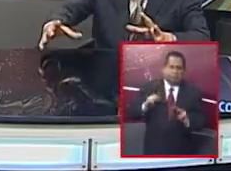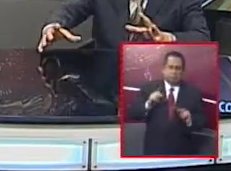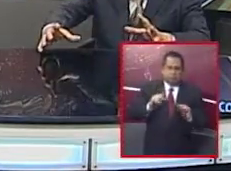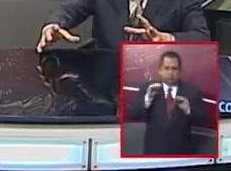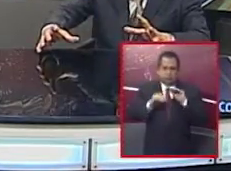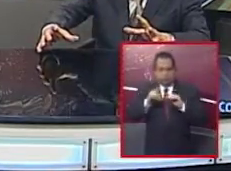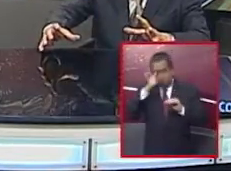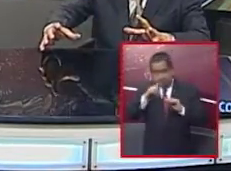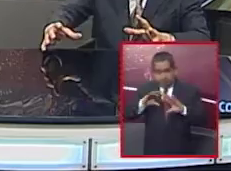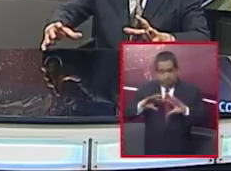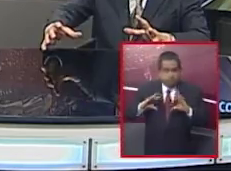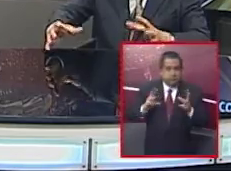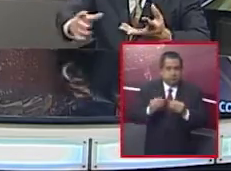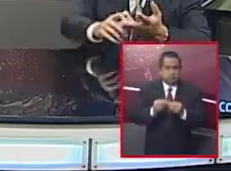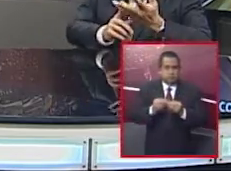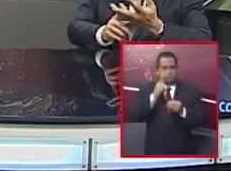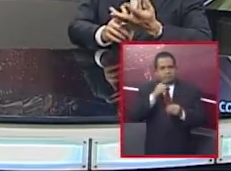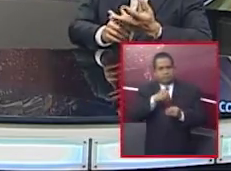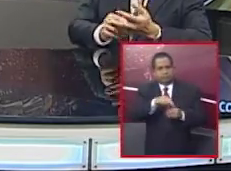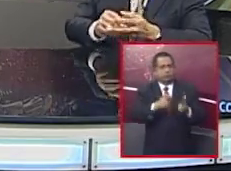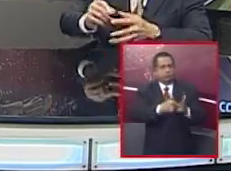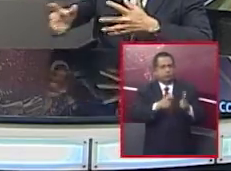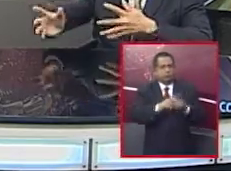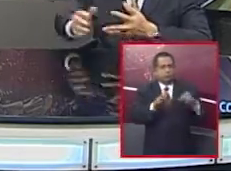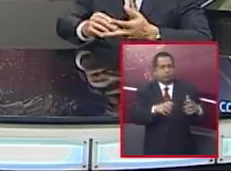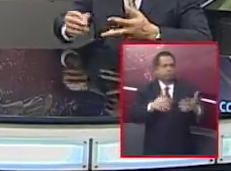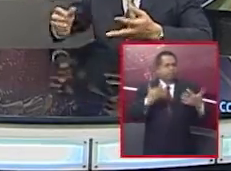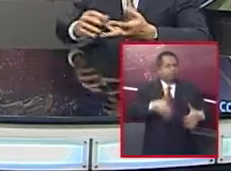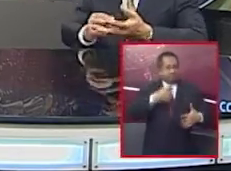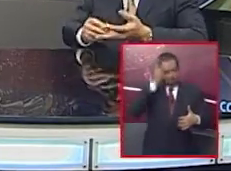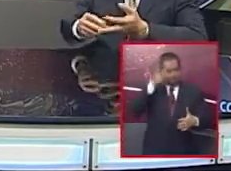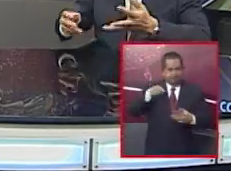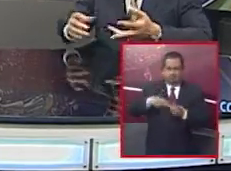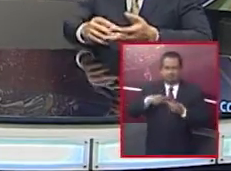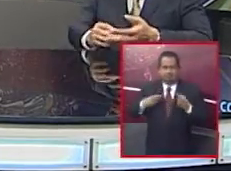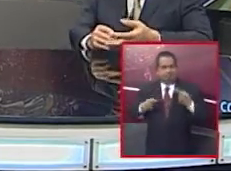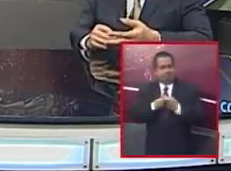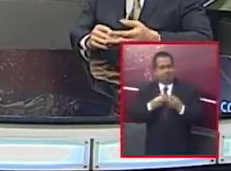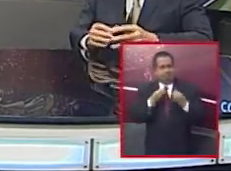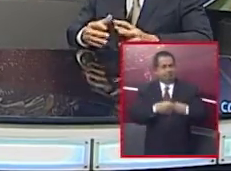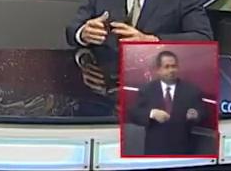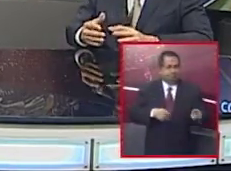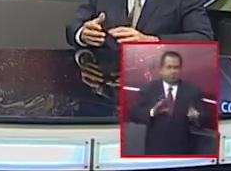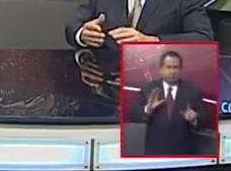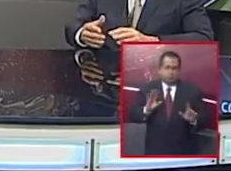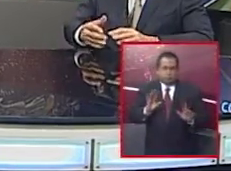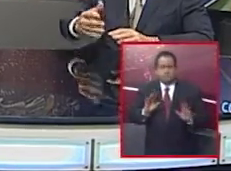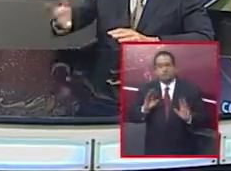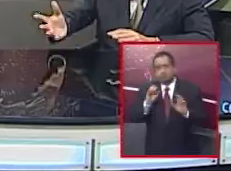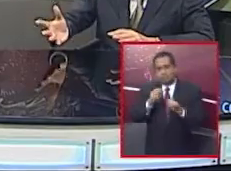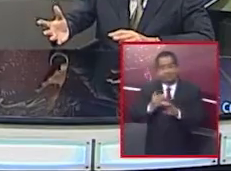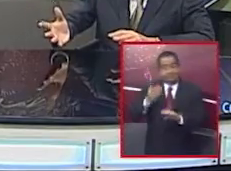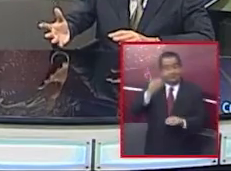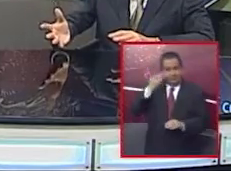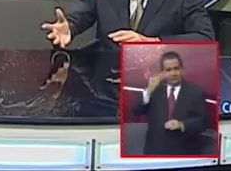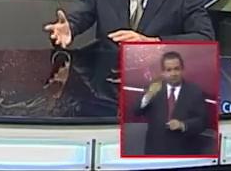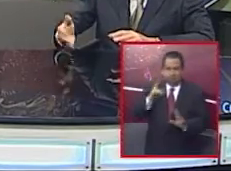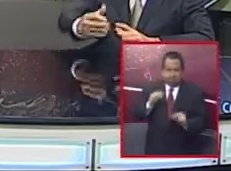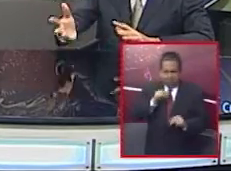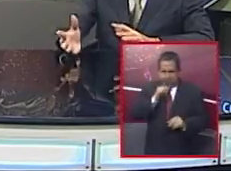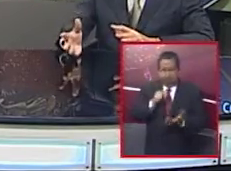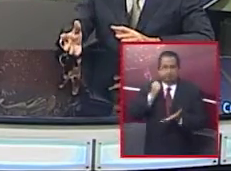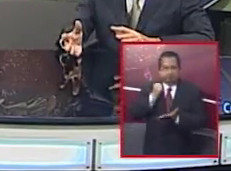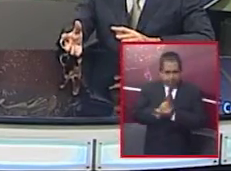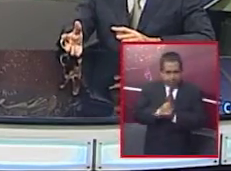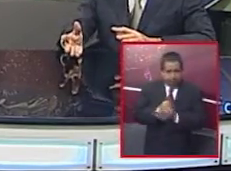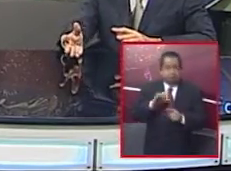un conjunto de sectores de la población, particularmente empresarios y otros de la sociedad civil. Así se aprobaron,